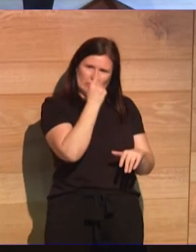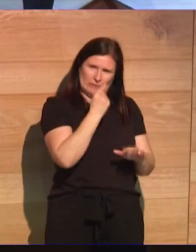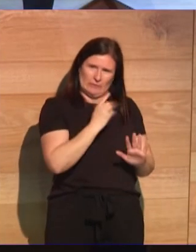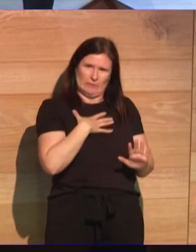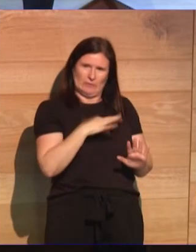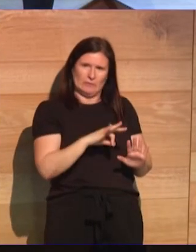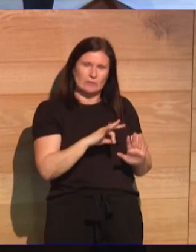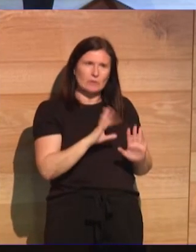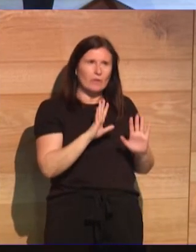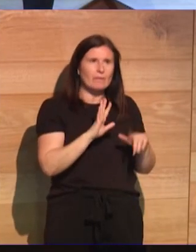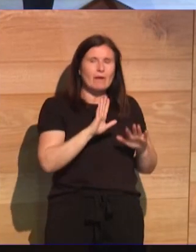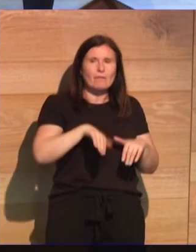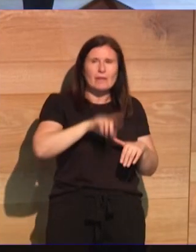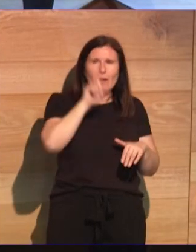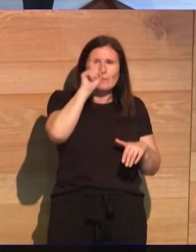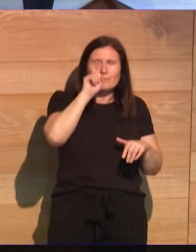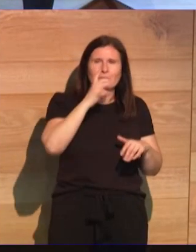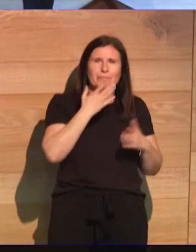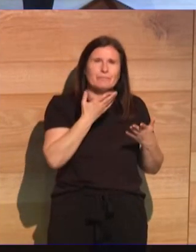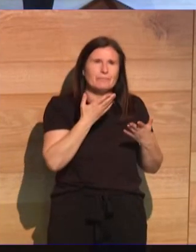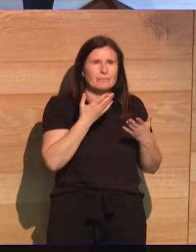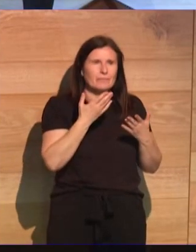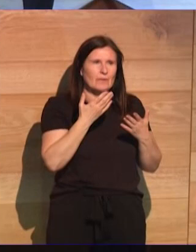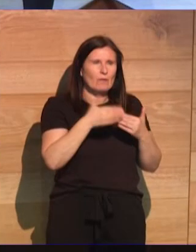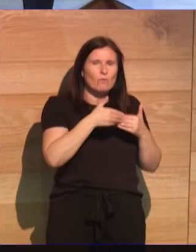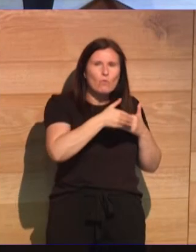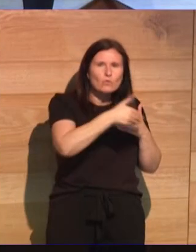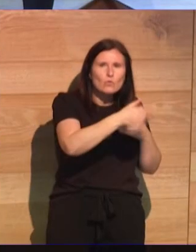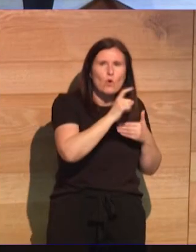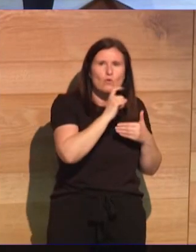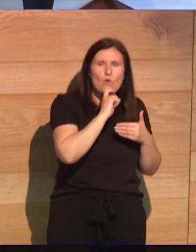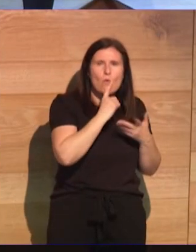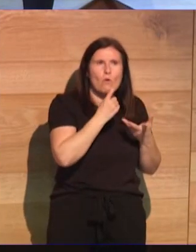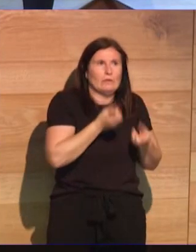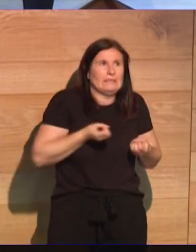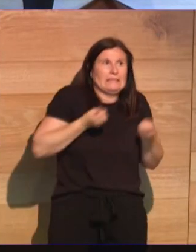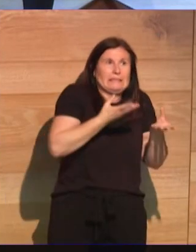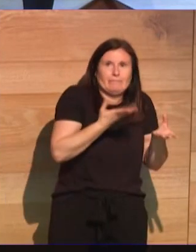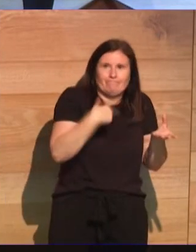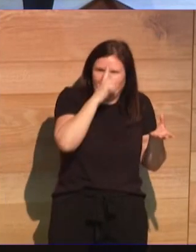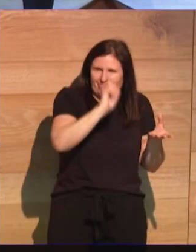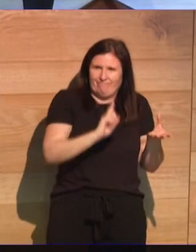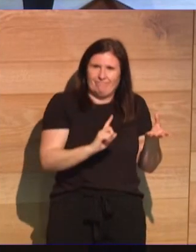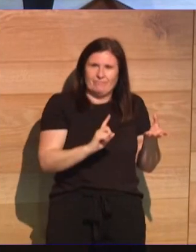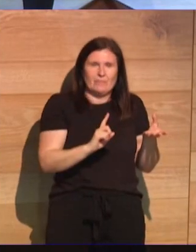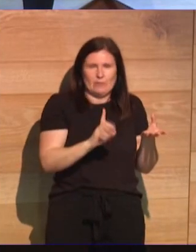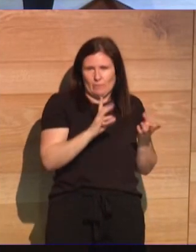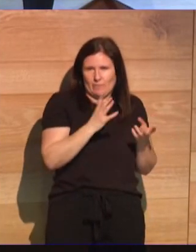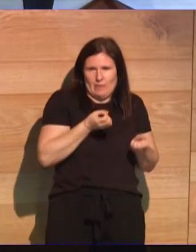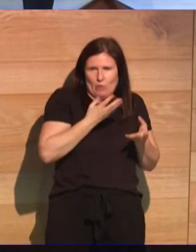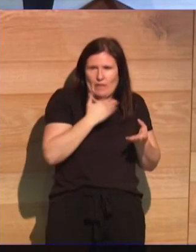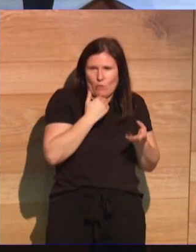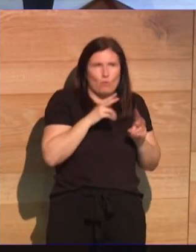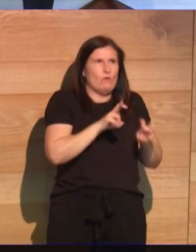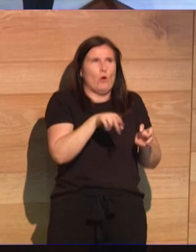sabiendo transmitir qué beneficios tiene para el futuro de la educación, que por otro lado, no digo nada nuevo,